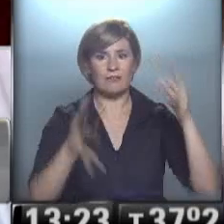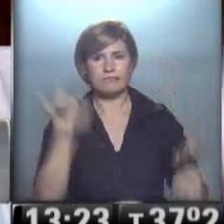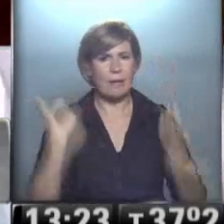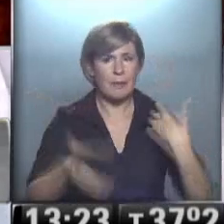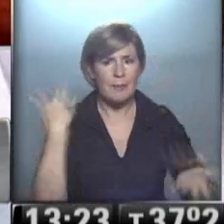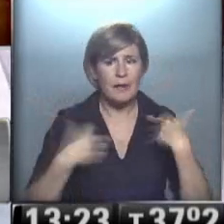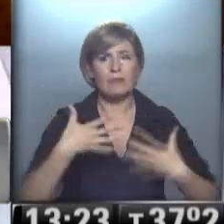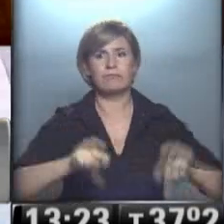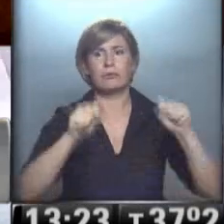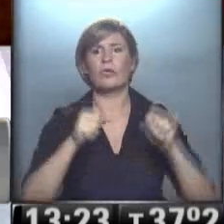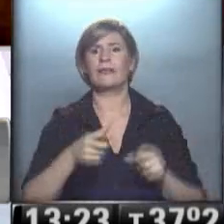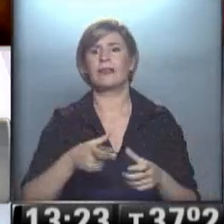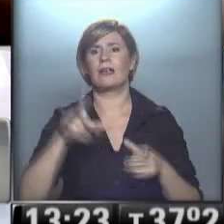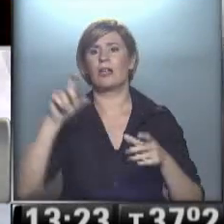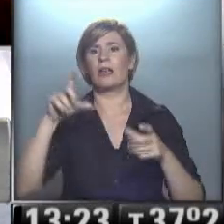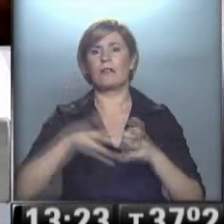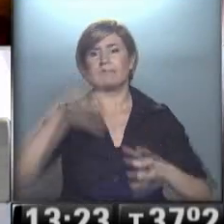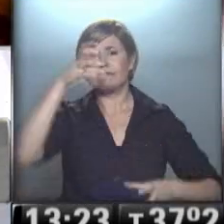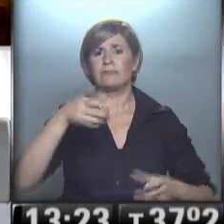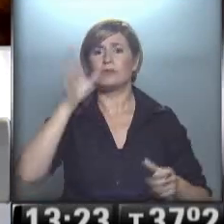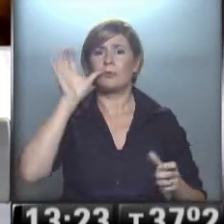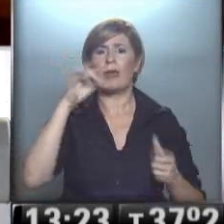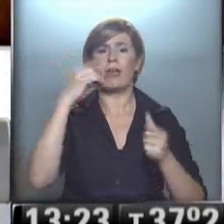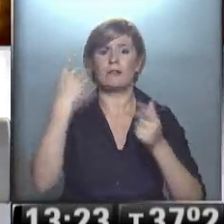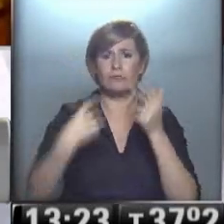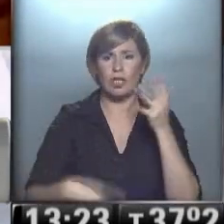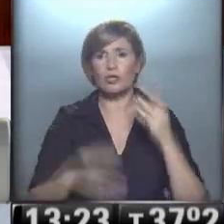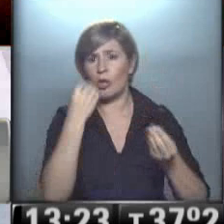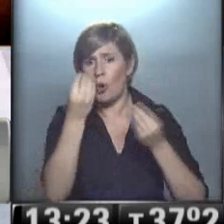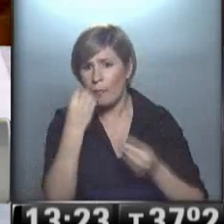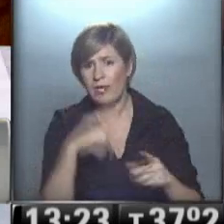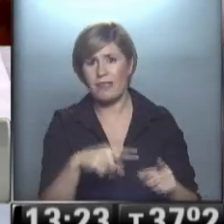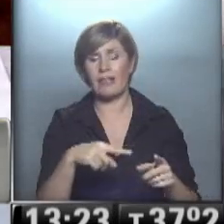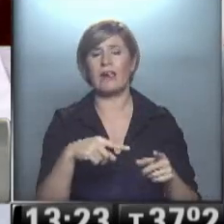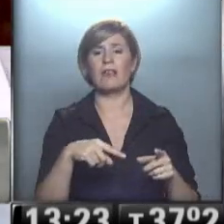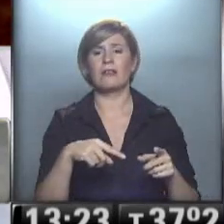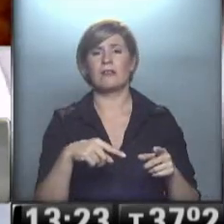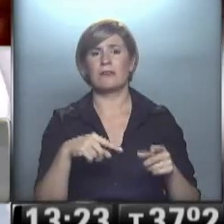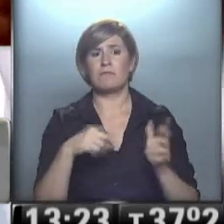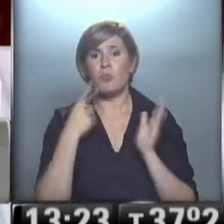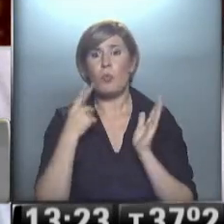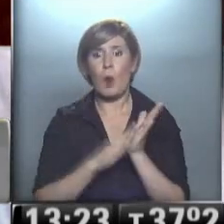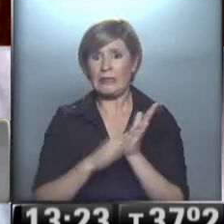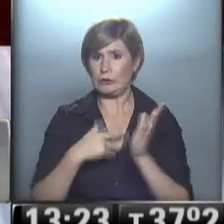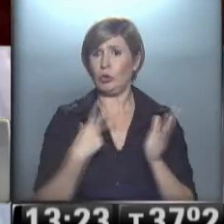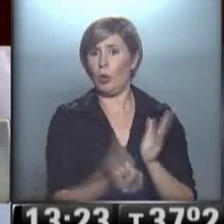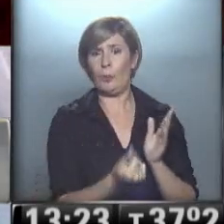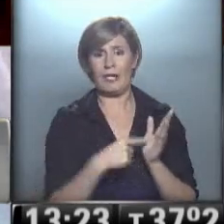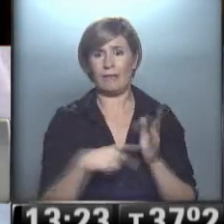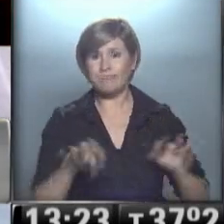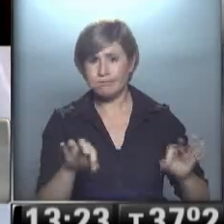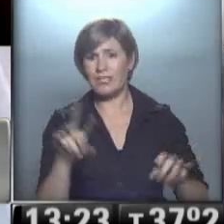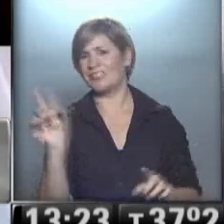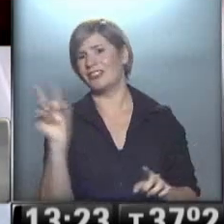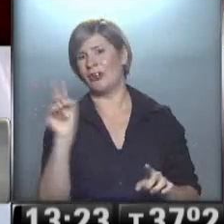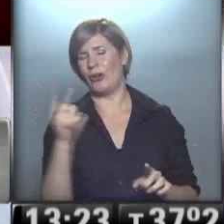alcohol, comestibles, varias cosas que él mostró, algunas facturas, pero no llegaba a justificar todo lo que tenía en